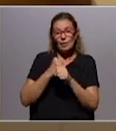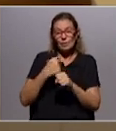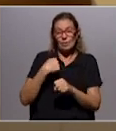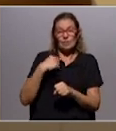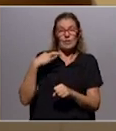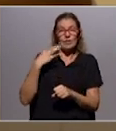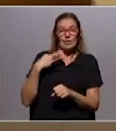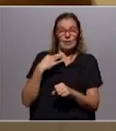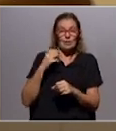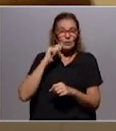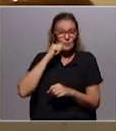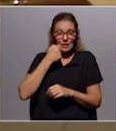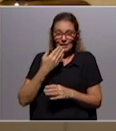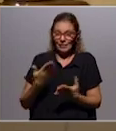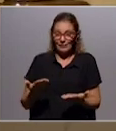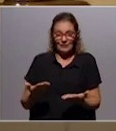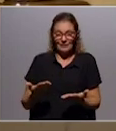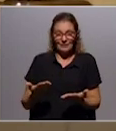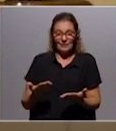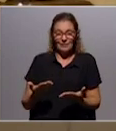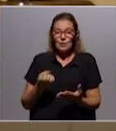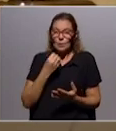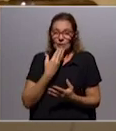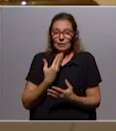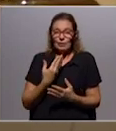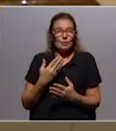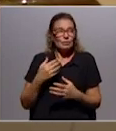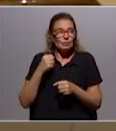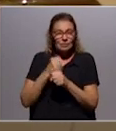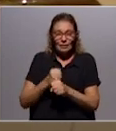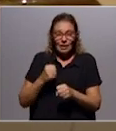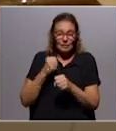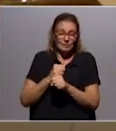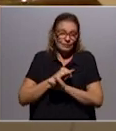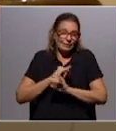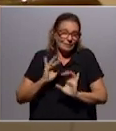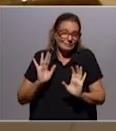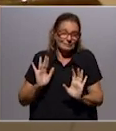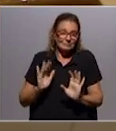son maravillosos y bueno freddy que todos estamos